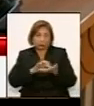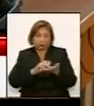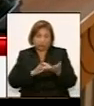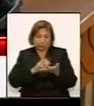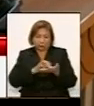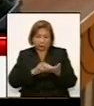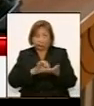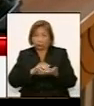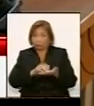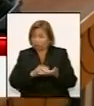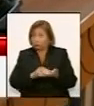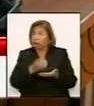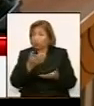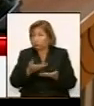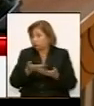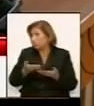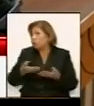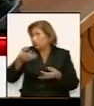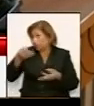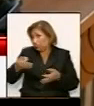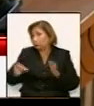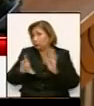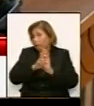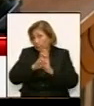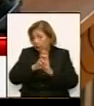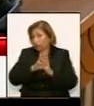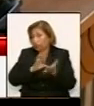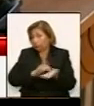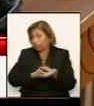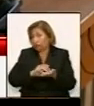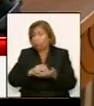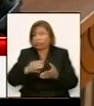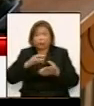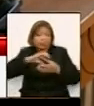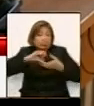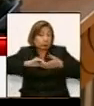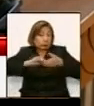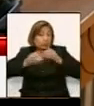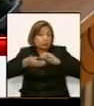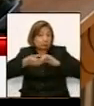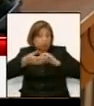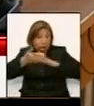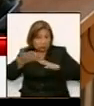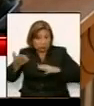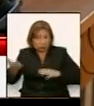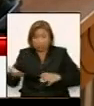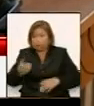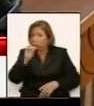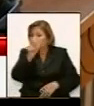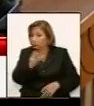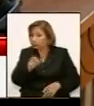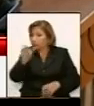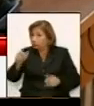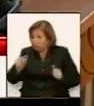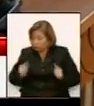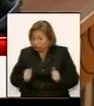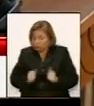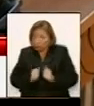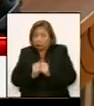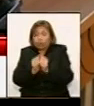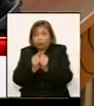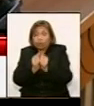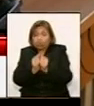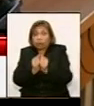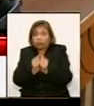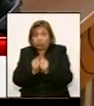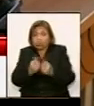busca dar herramientas legales, digitales y comunitarias para que las personas sientan que están acompañadas y que tienen opciones,